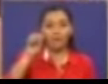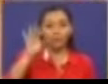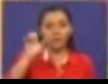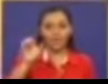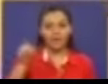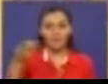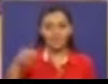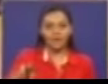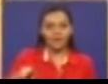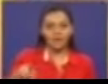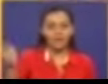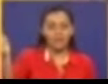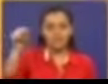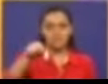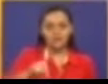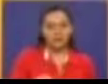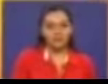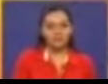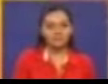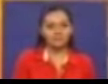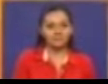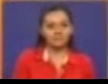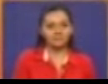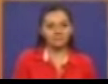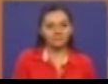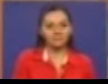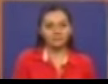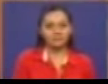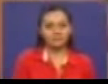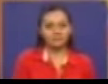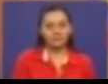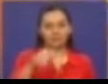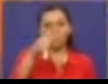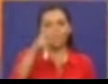nuestro querido alcalde de Guamote. Acá me está enseñando Guamboya.